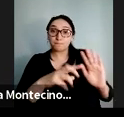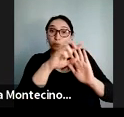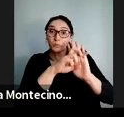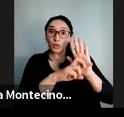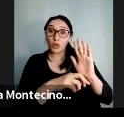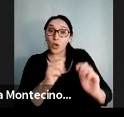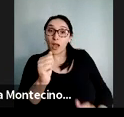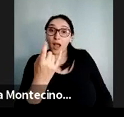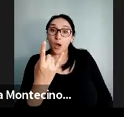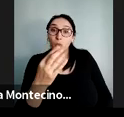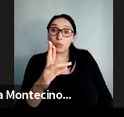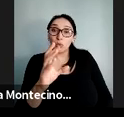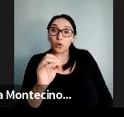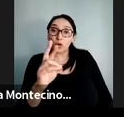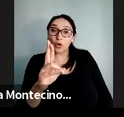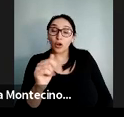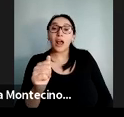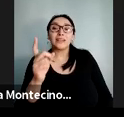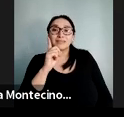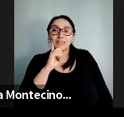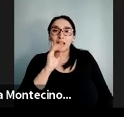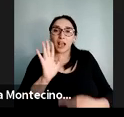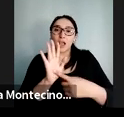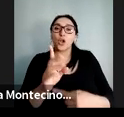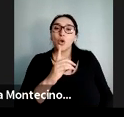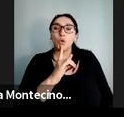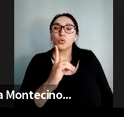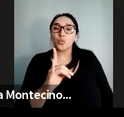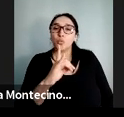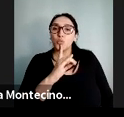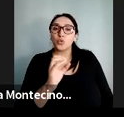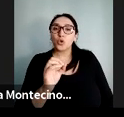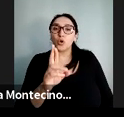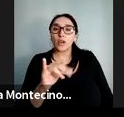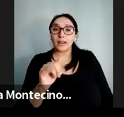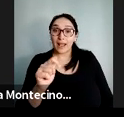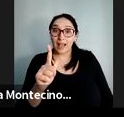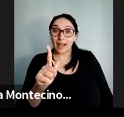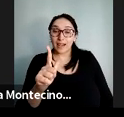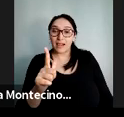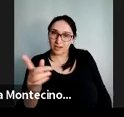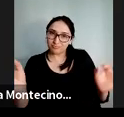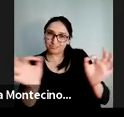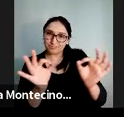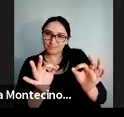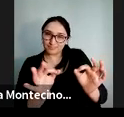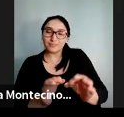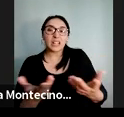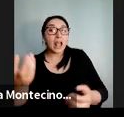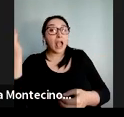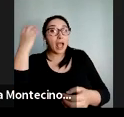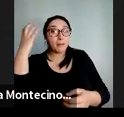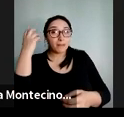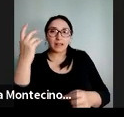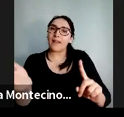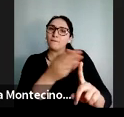información muy práctica para poder abordar, por un lado, la violencia que se vive en estos espacios, pero por otro lado, para que aprendamos a gestionar de mejor